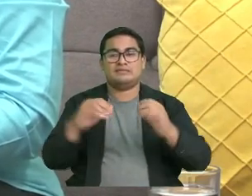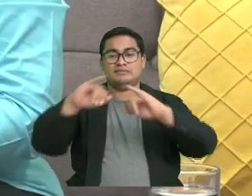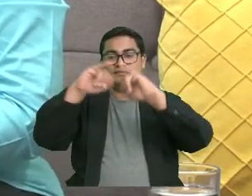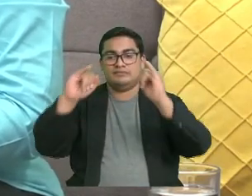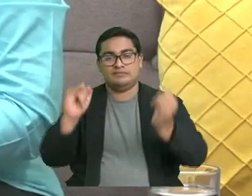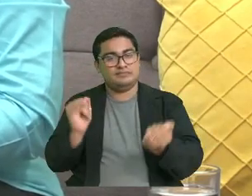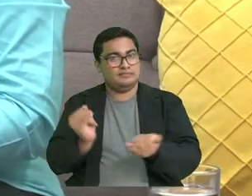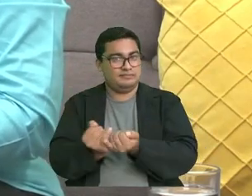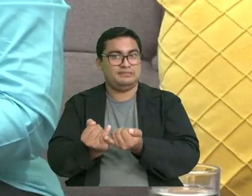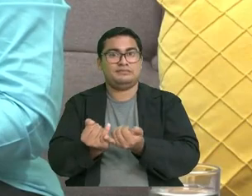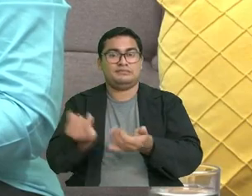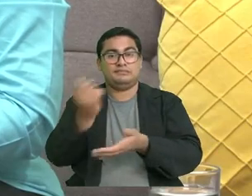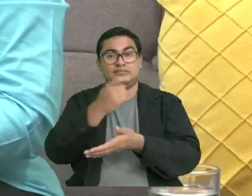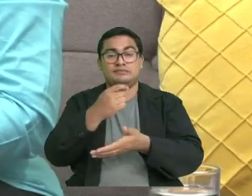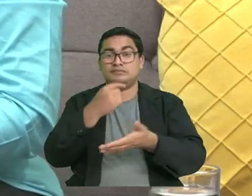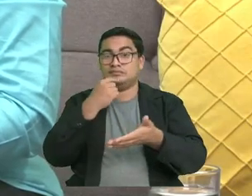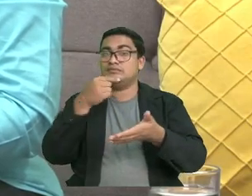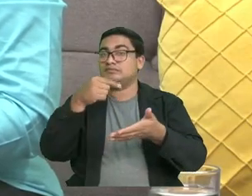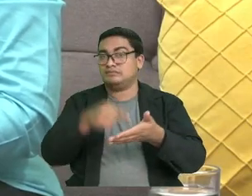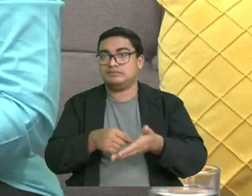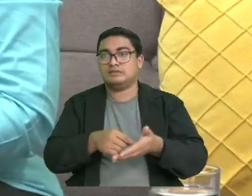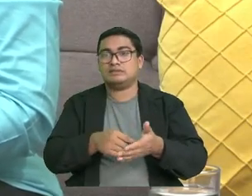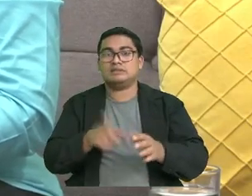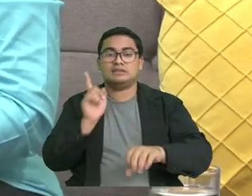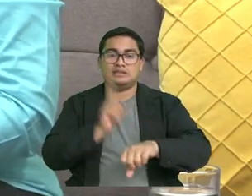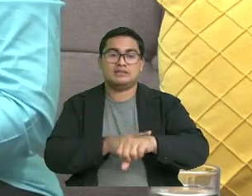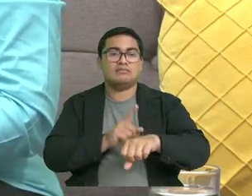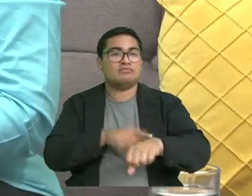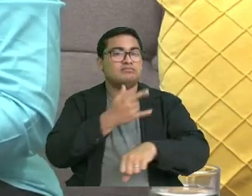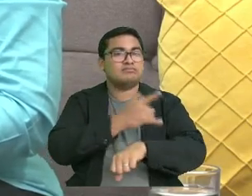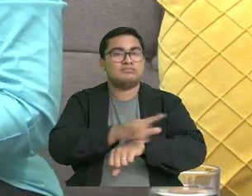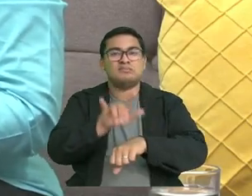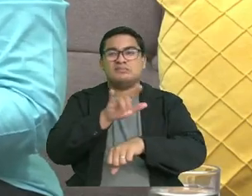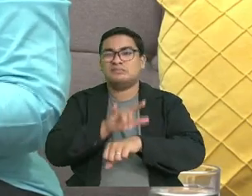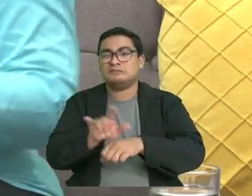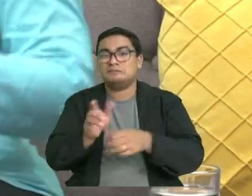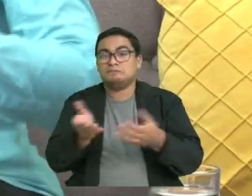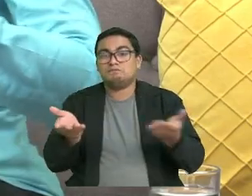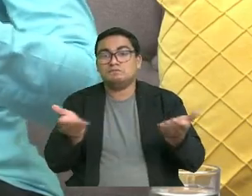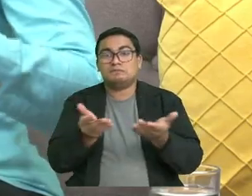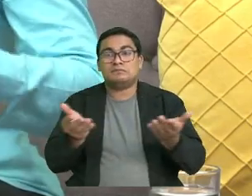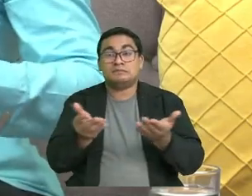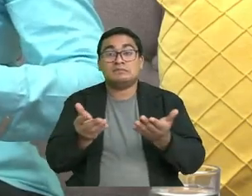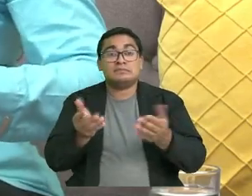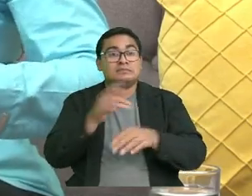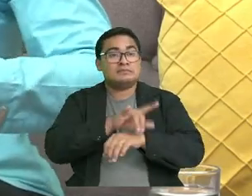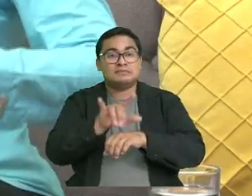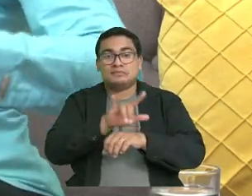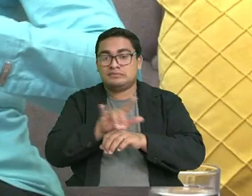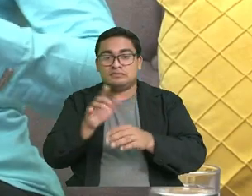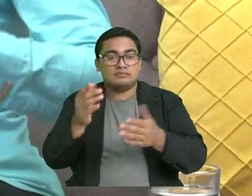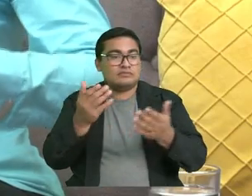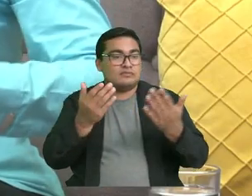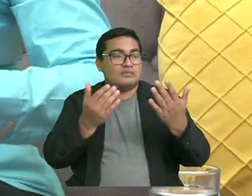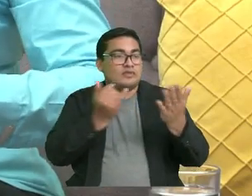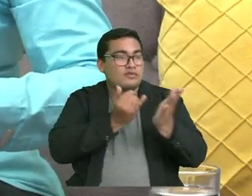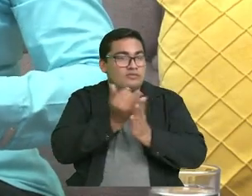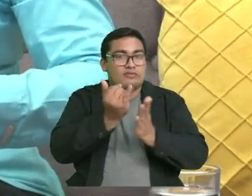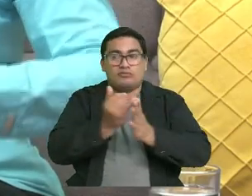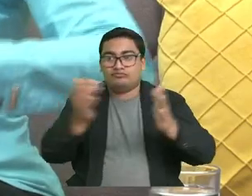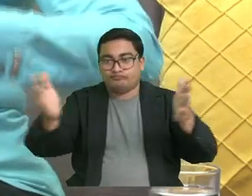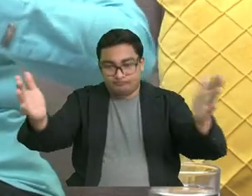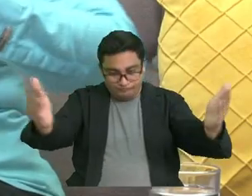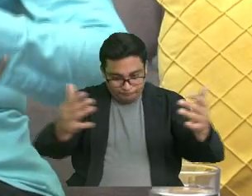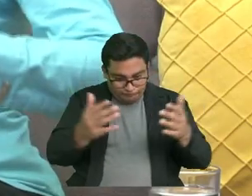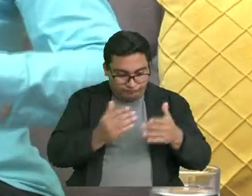tenés que darte consultar, tiempo, claro, para la búsqueda. No, es búsqueda, recopilación,